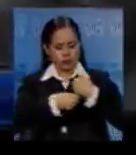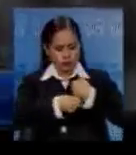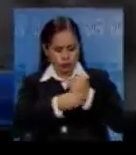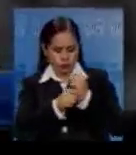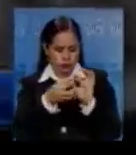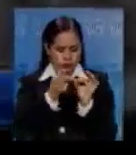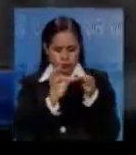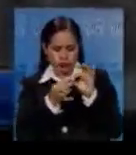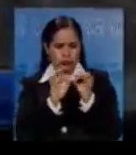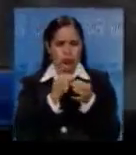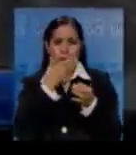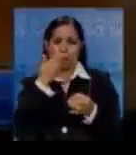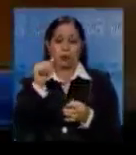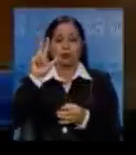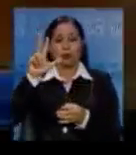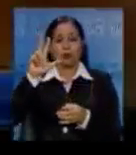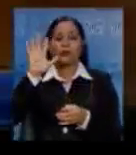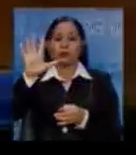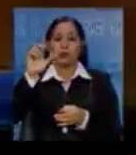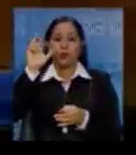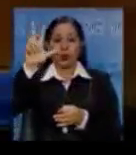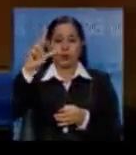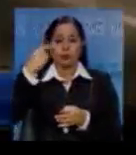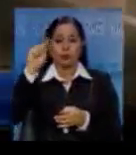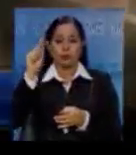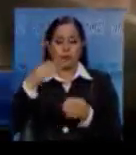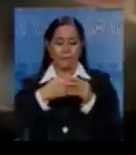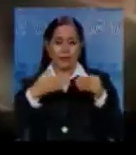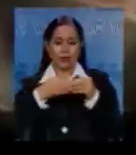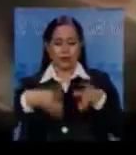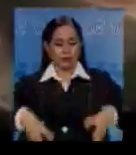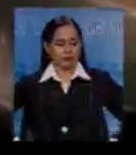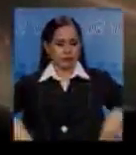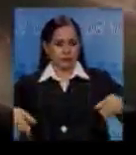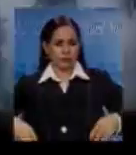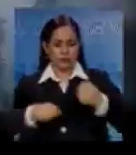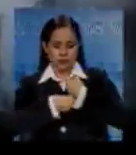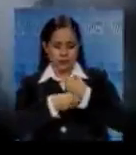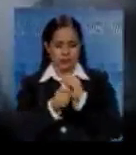invertirán 53 millones de dólares en esta iniciativa.